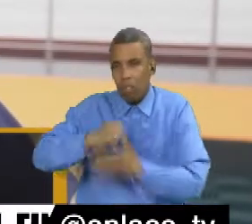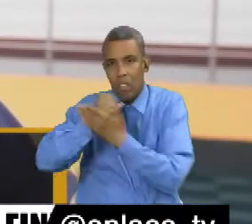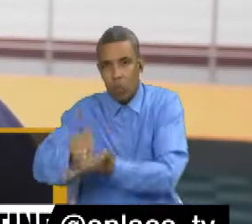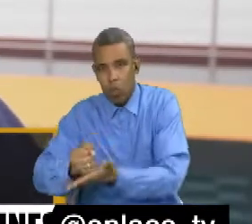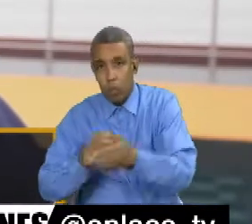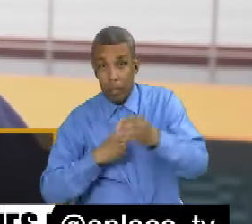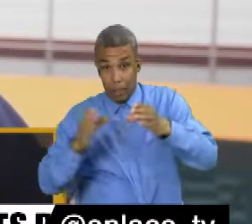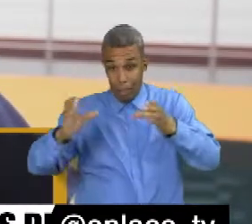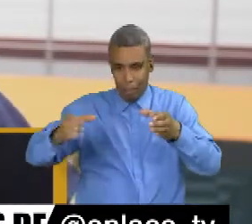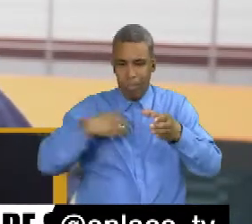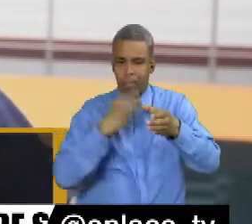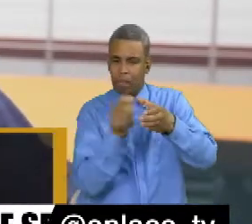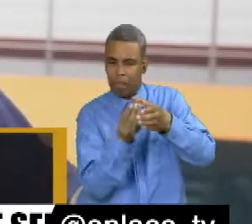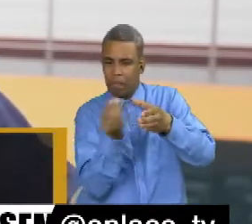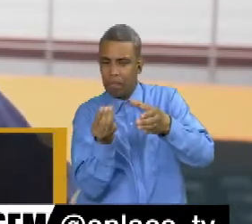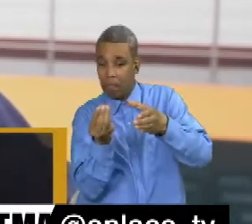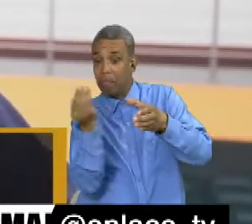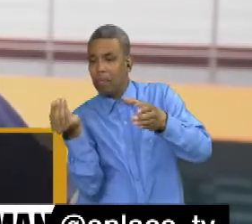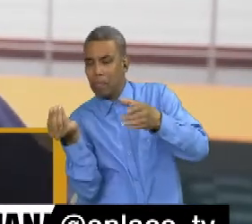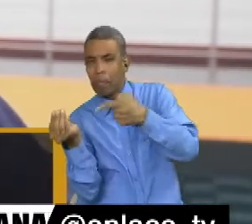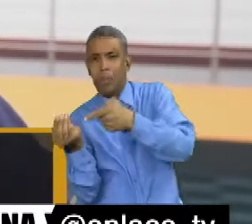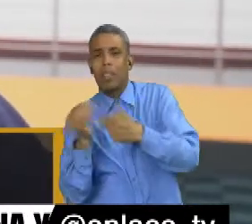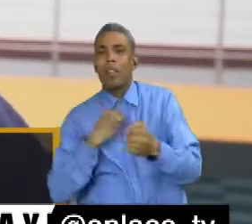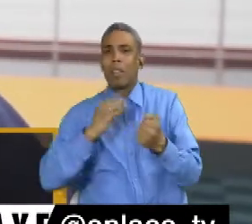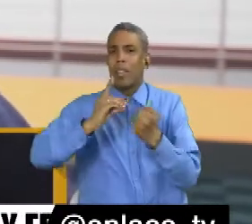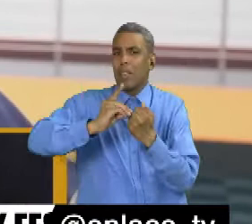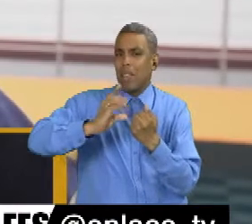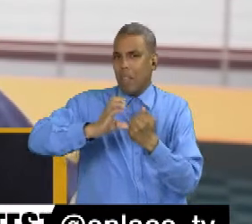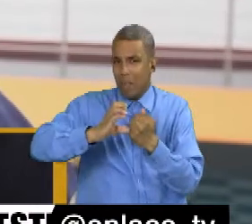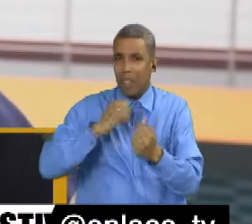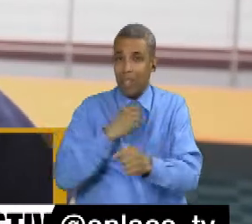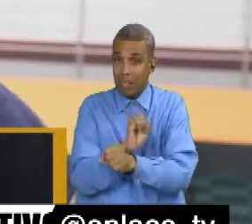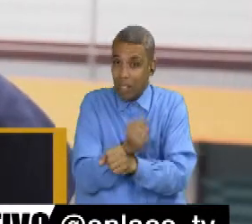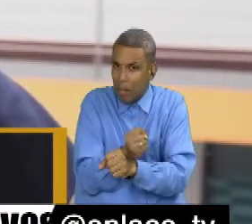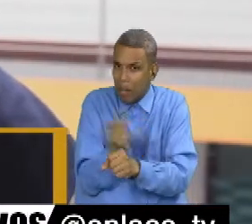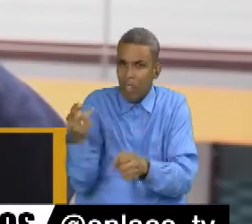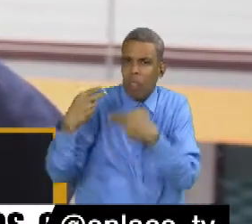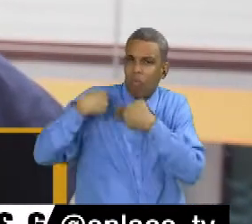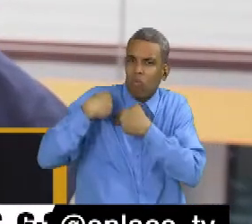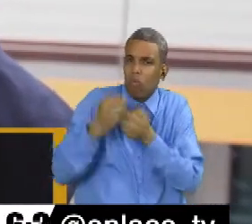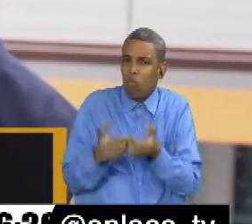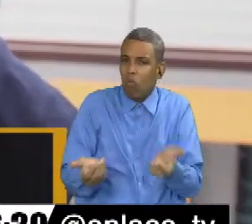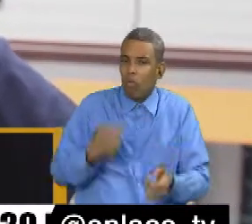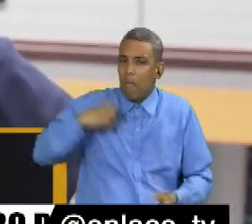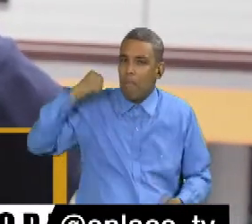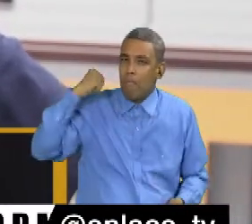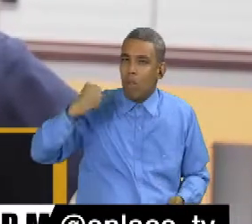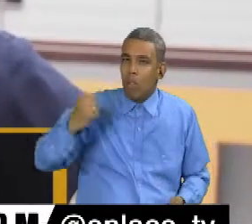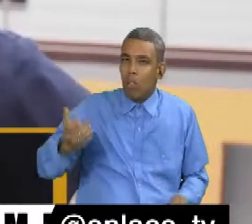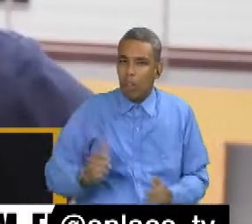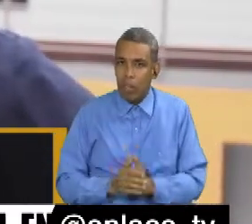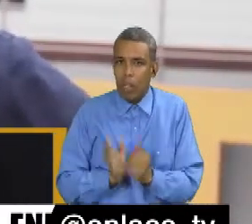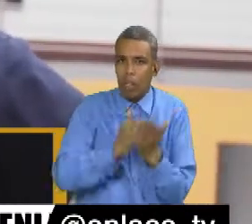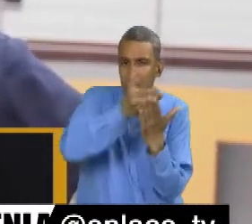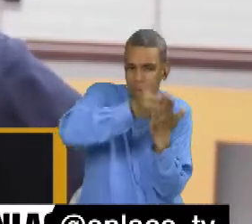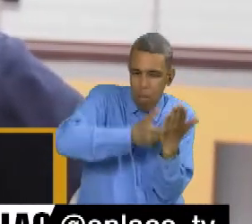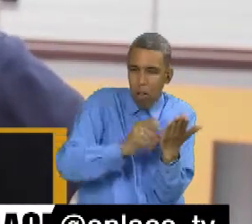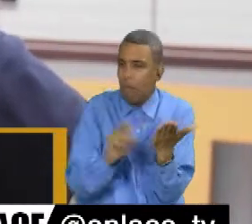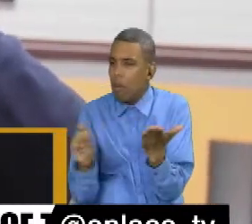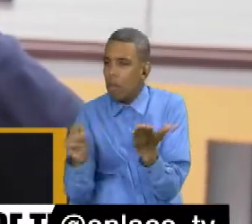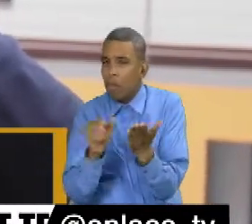La defensa civil, lo mismo, tienen su principal función es la de los censos, la búsqueda y